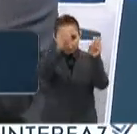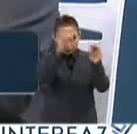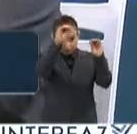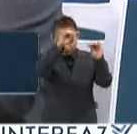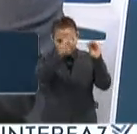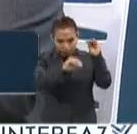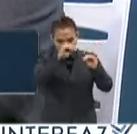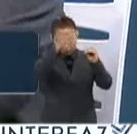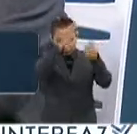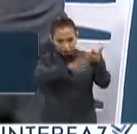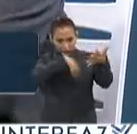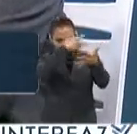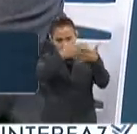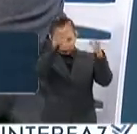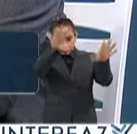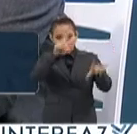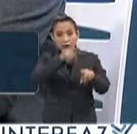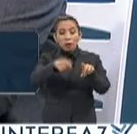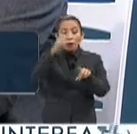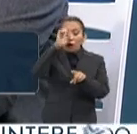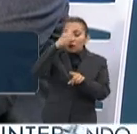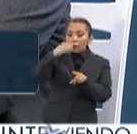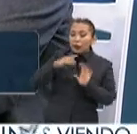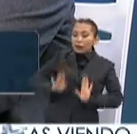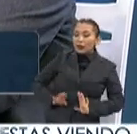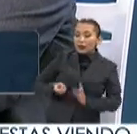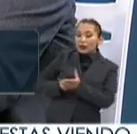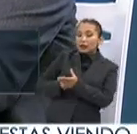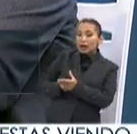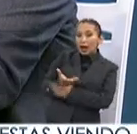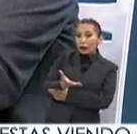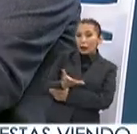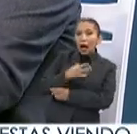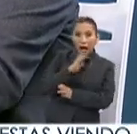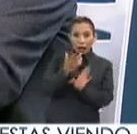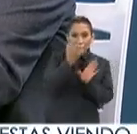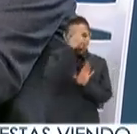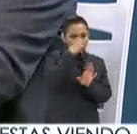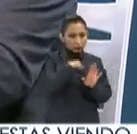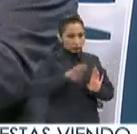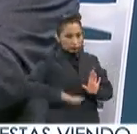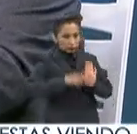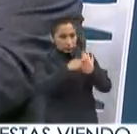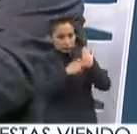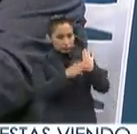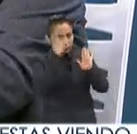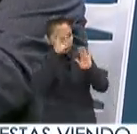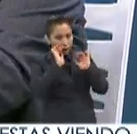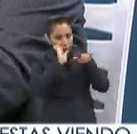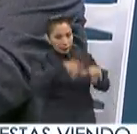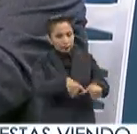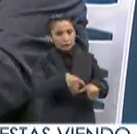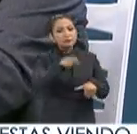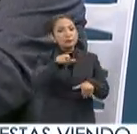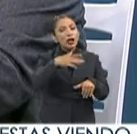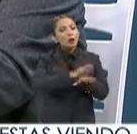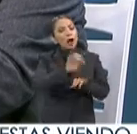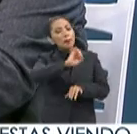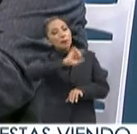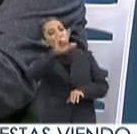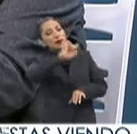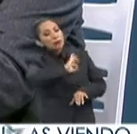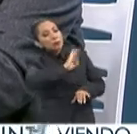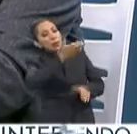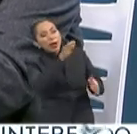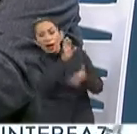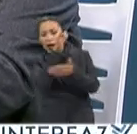diseñado en función de un perfil de egreso. Y luego hay un perfil de ingreso, que es lo que le preguntaron a mi colega, de qué profesiones son